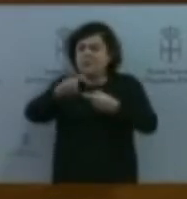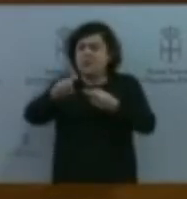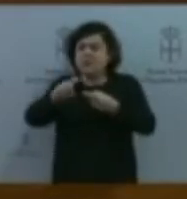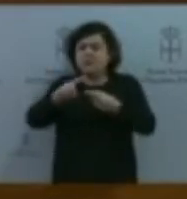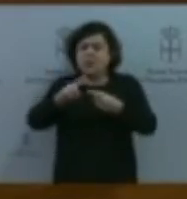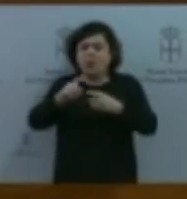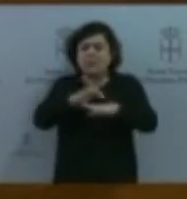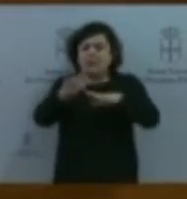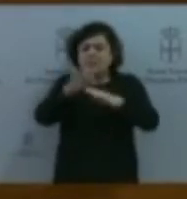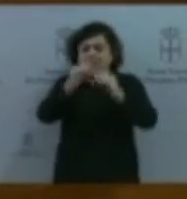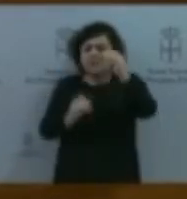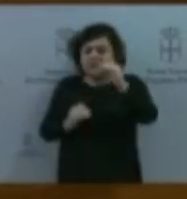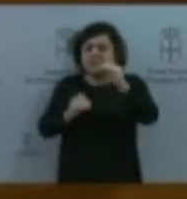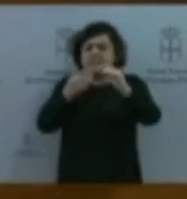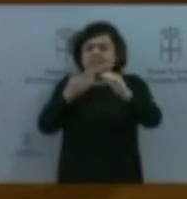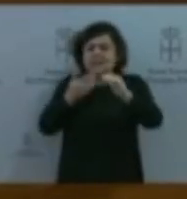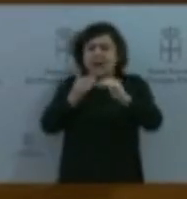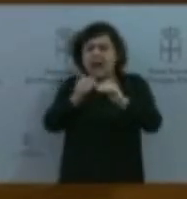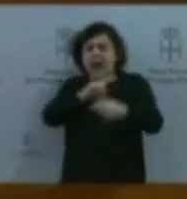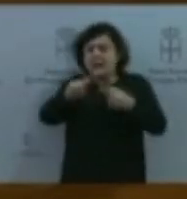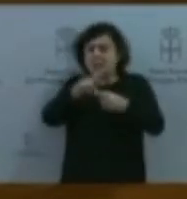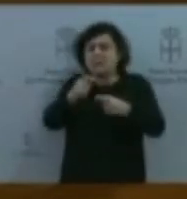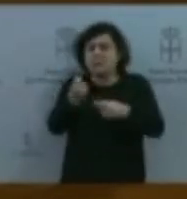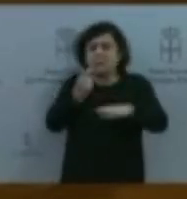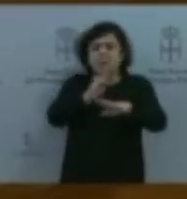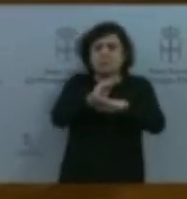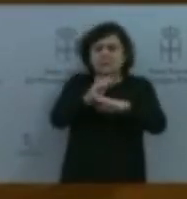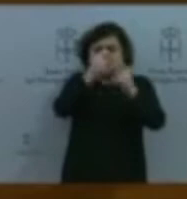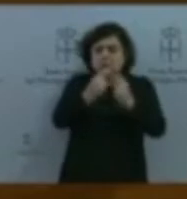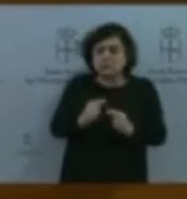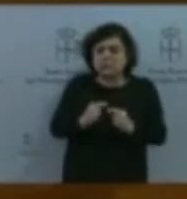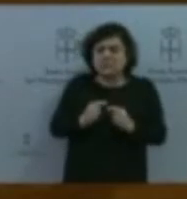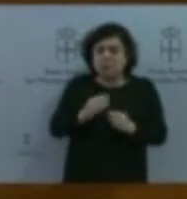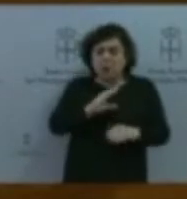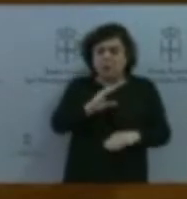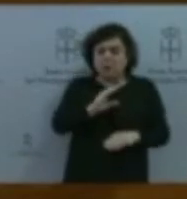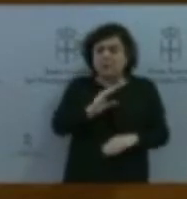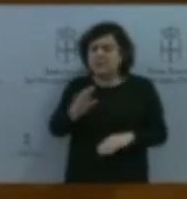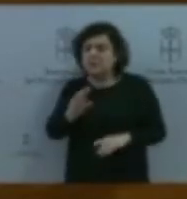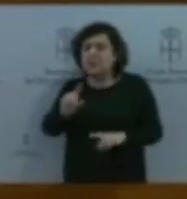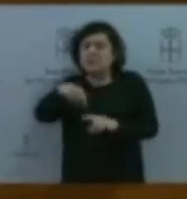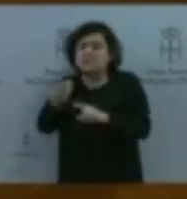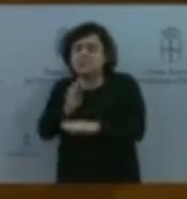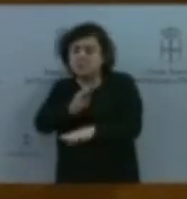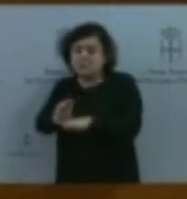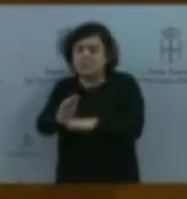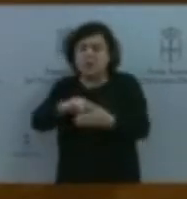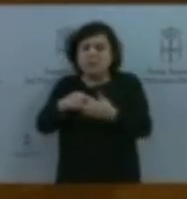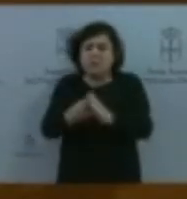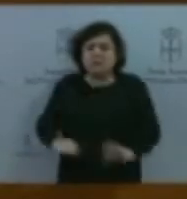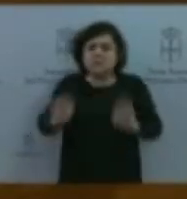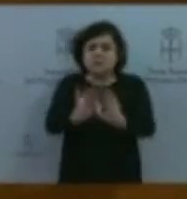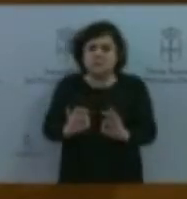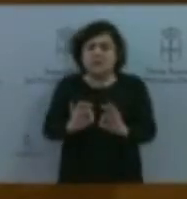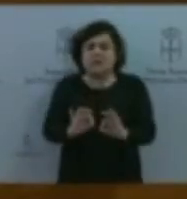ejecutan? Año tras año, para Internet en el medio rural, para extensión de las redes Turcón y que luego no se ponen en marcha, ¿no? Pues evidentemente hay un problema,